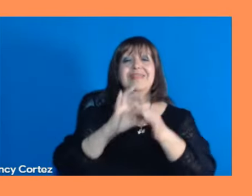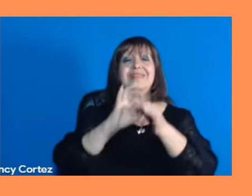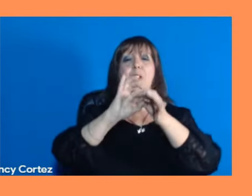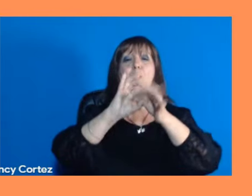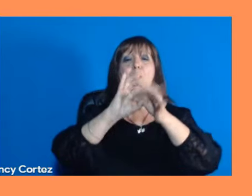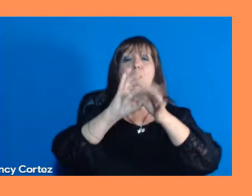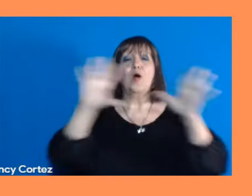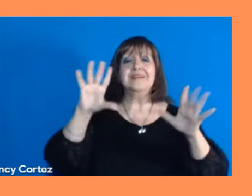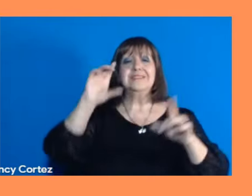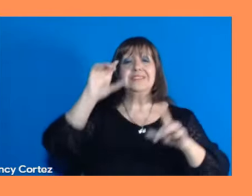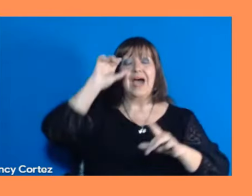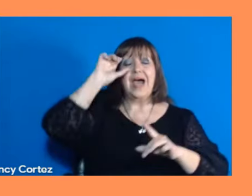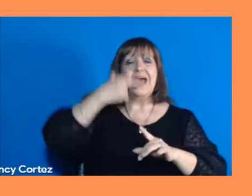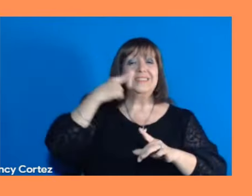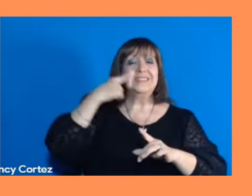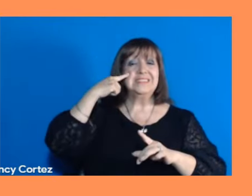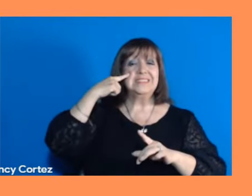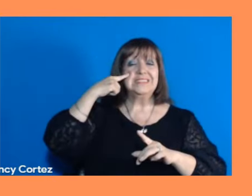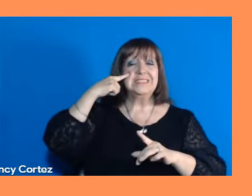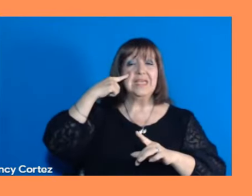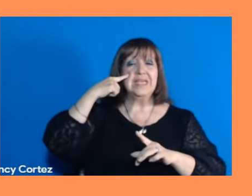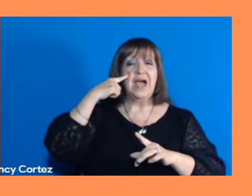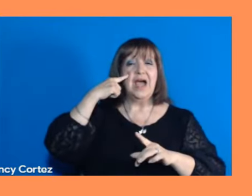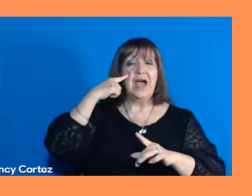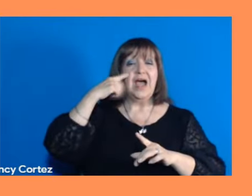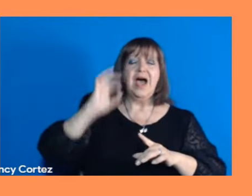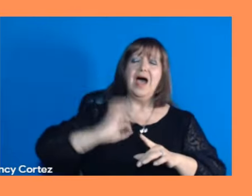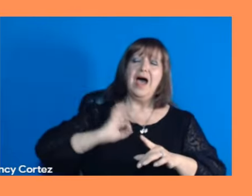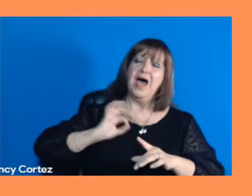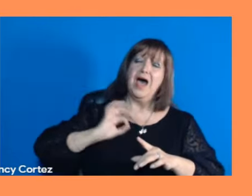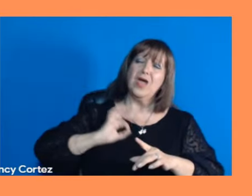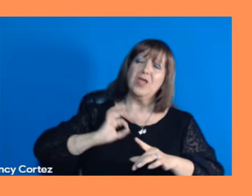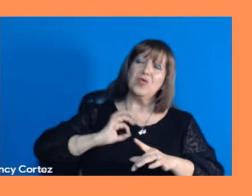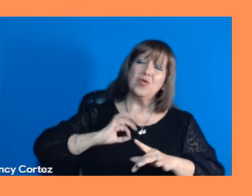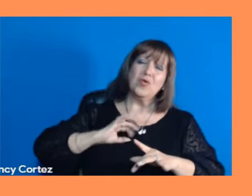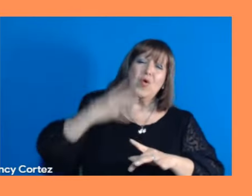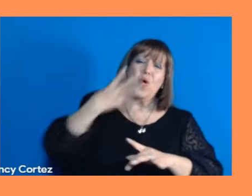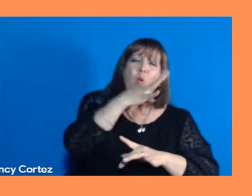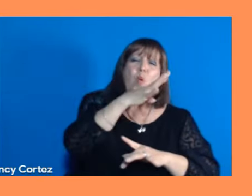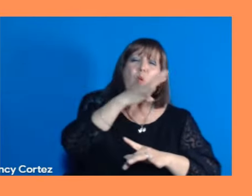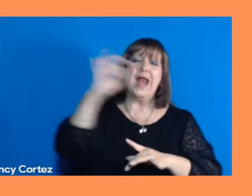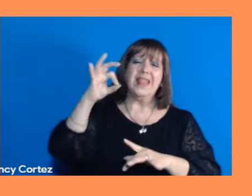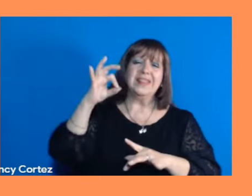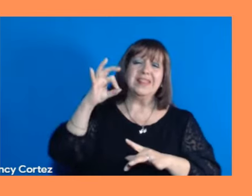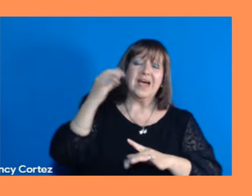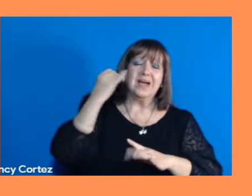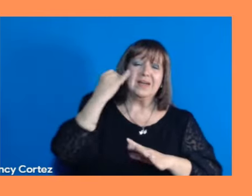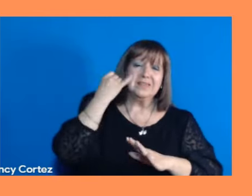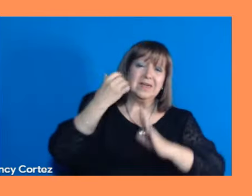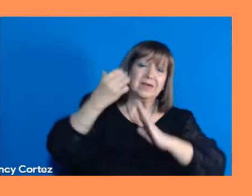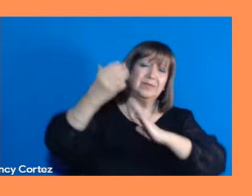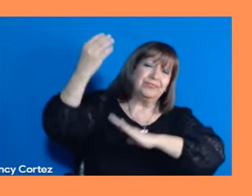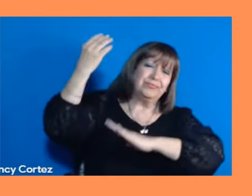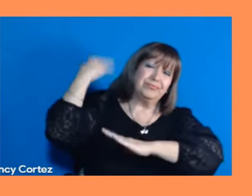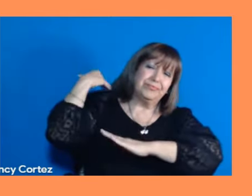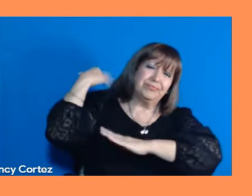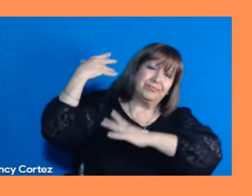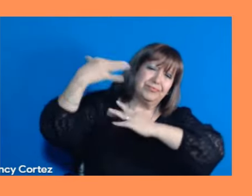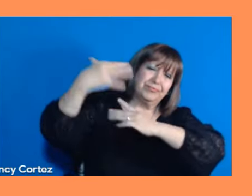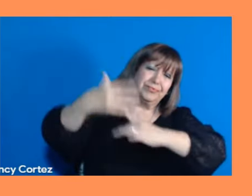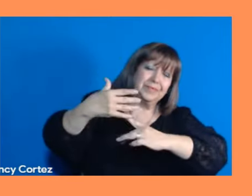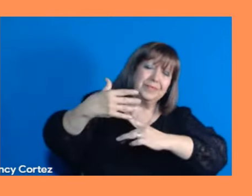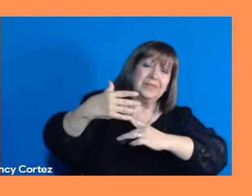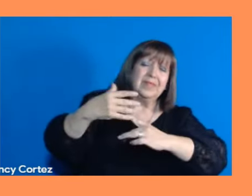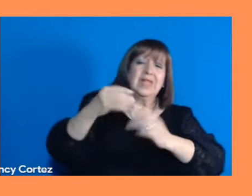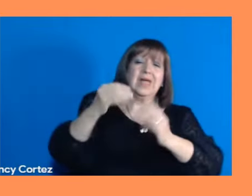años, 40 razones, contiene al menos 40 razones,